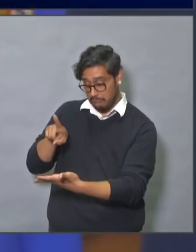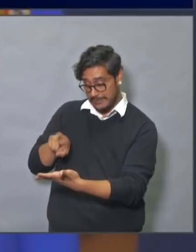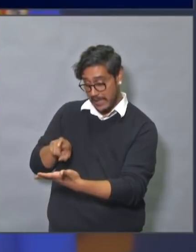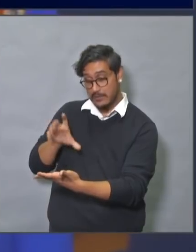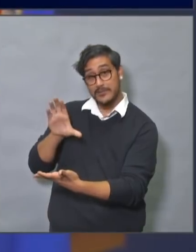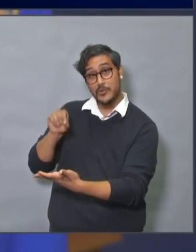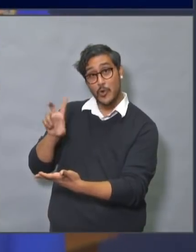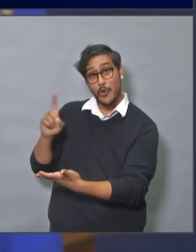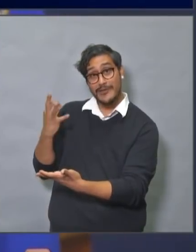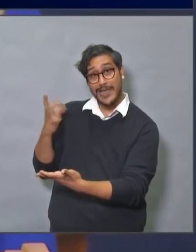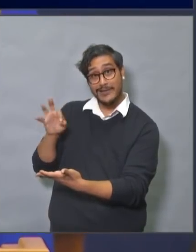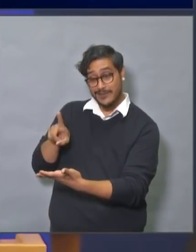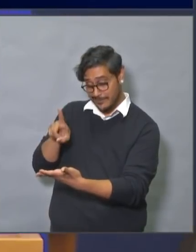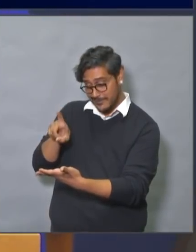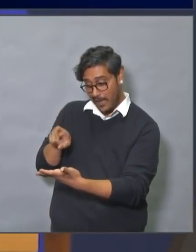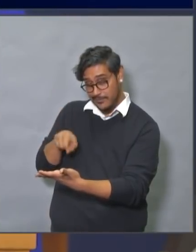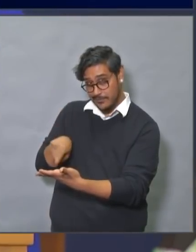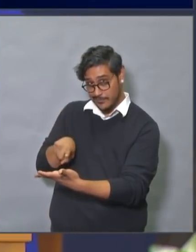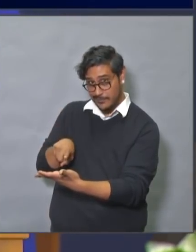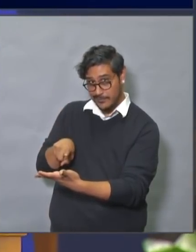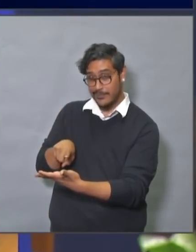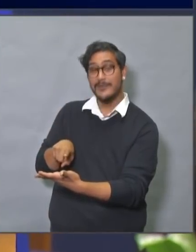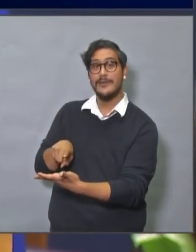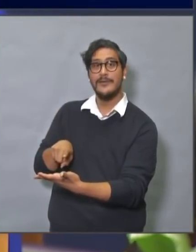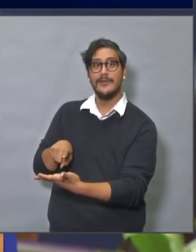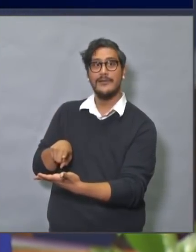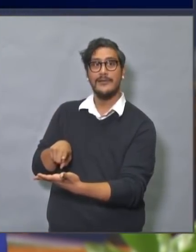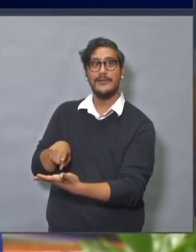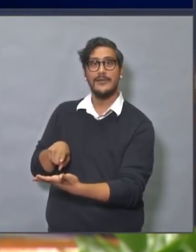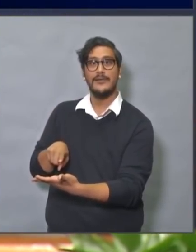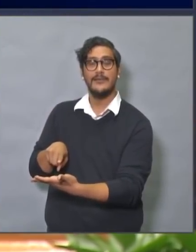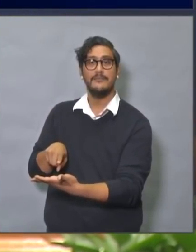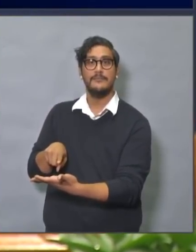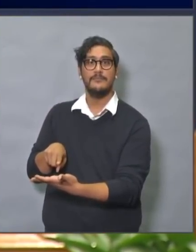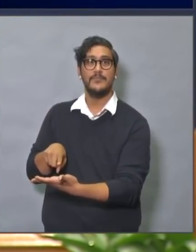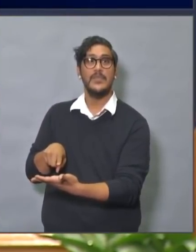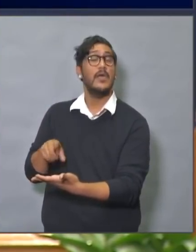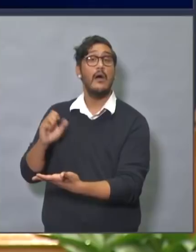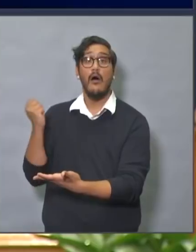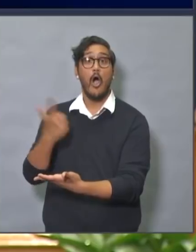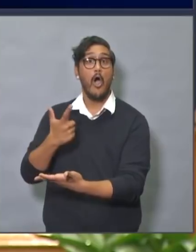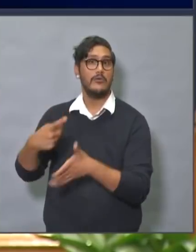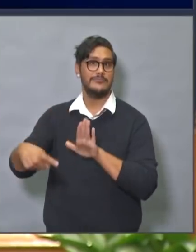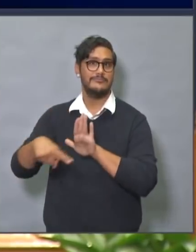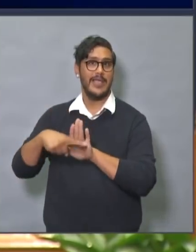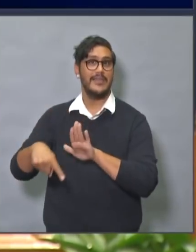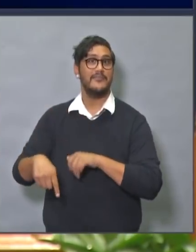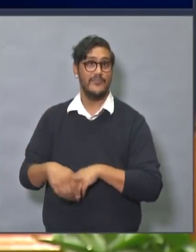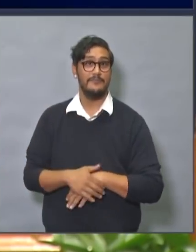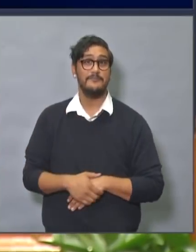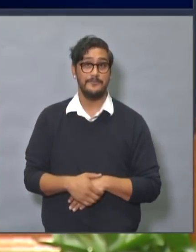de COVID-19 en el condado de Los Ángeles han sido negativos.